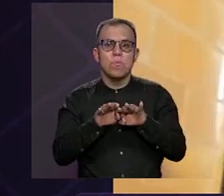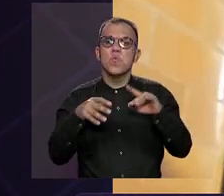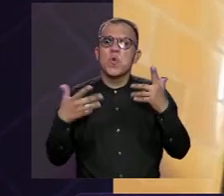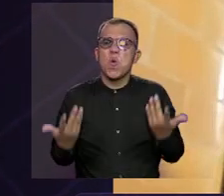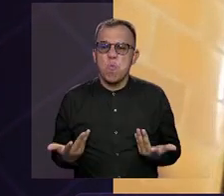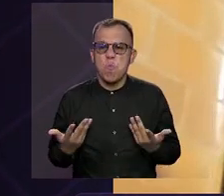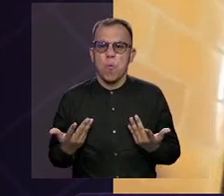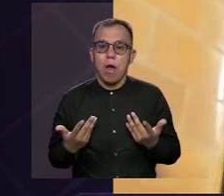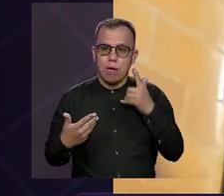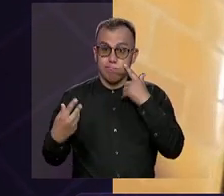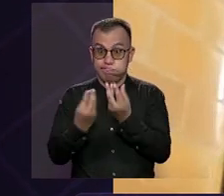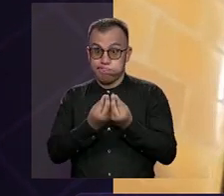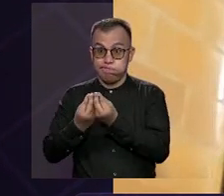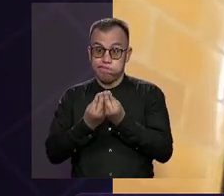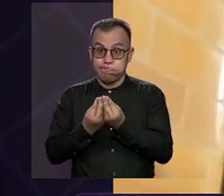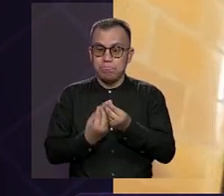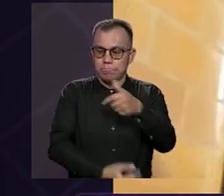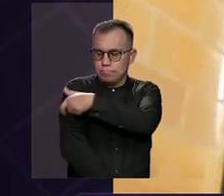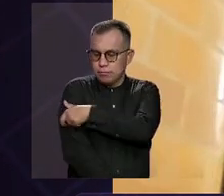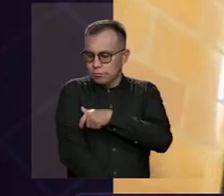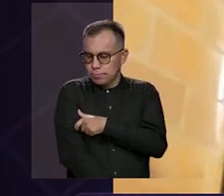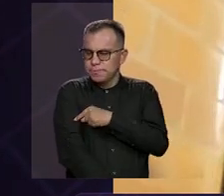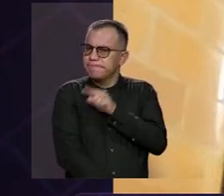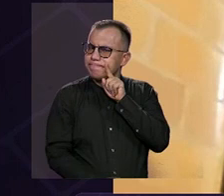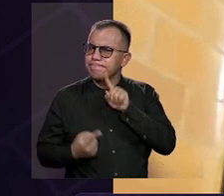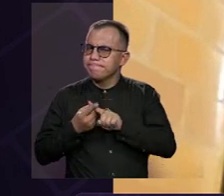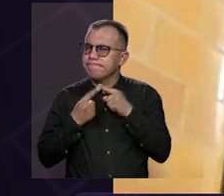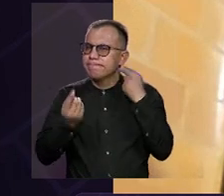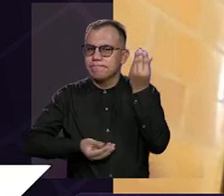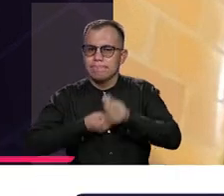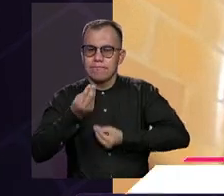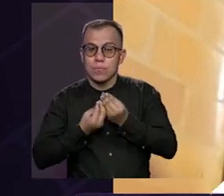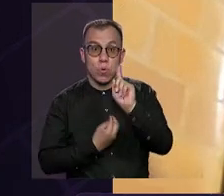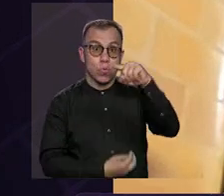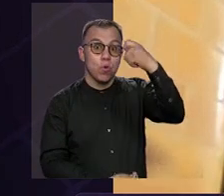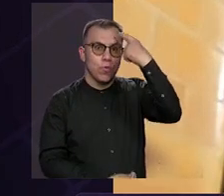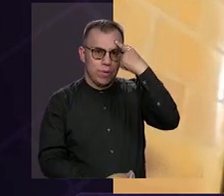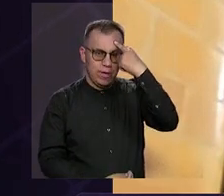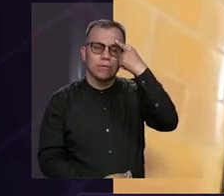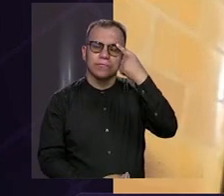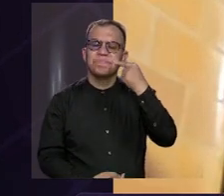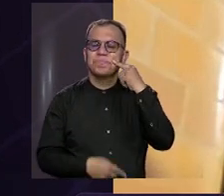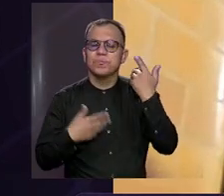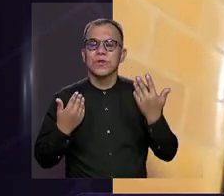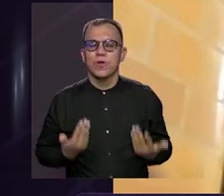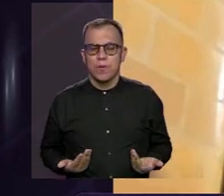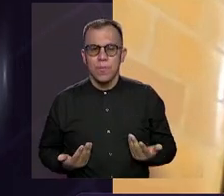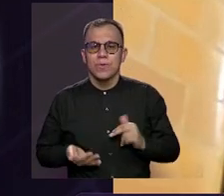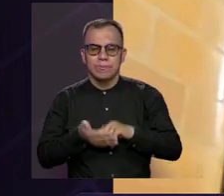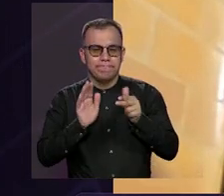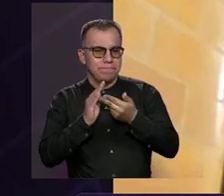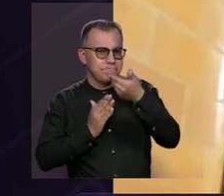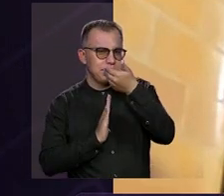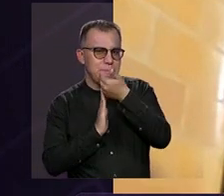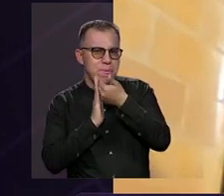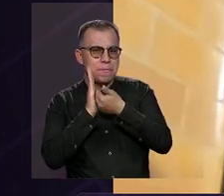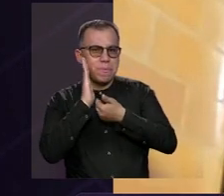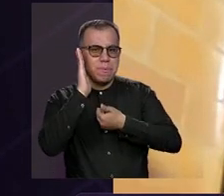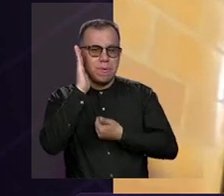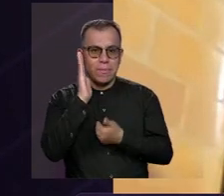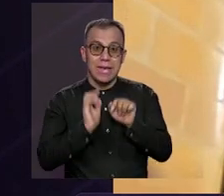Comité Nacional de Paro presentó a consideración del gobierno un pliego